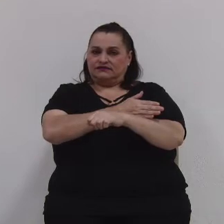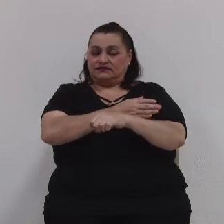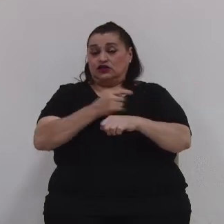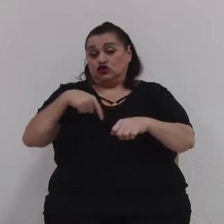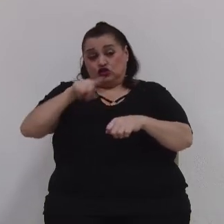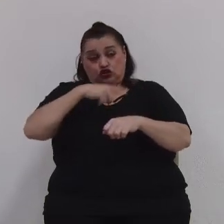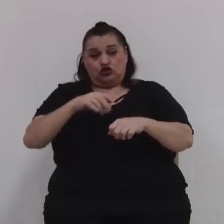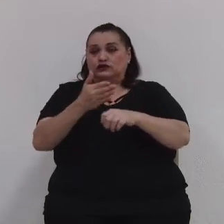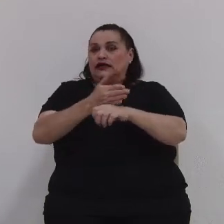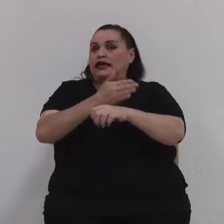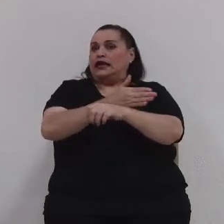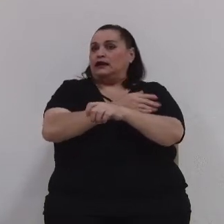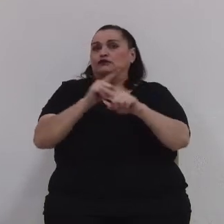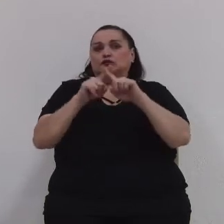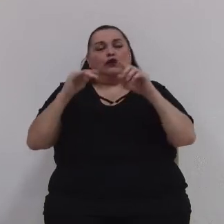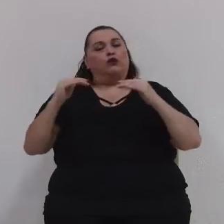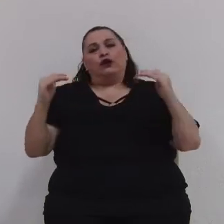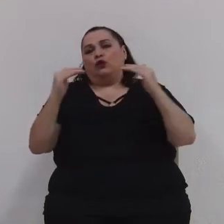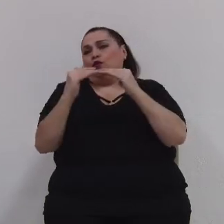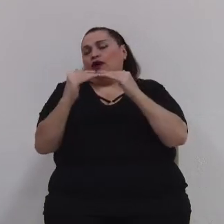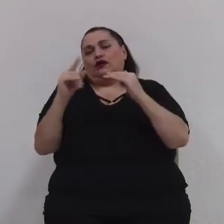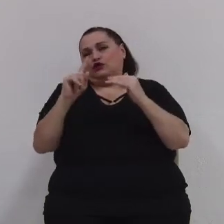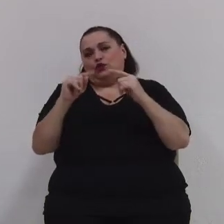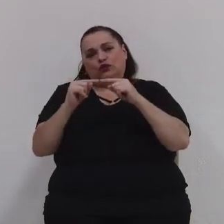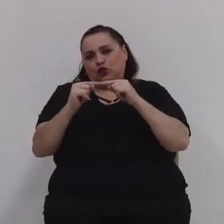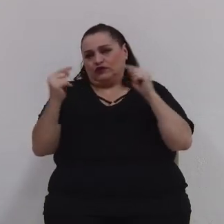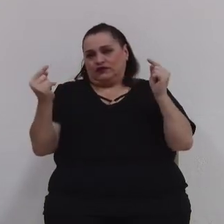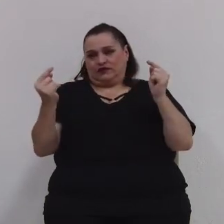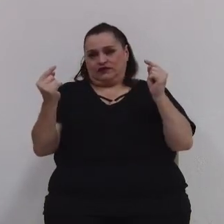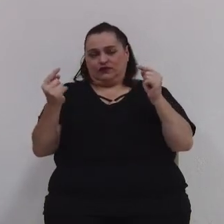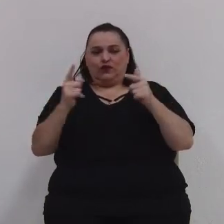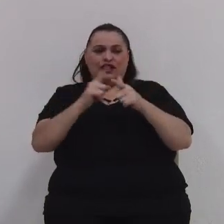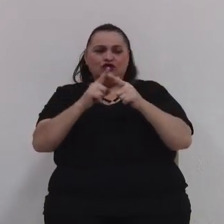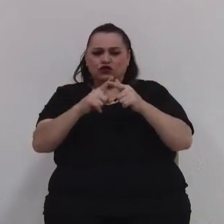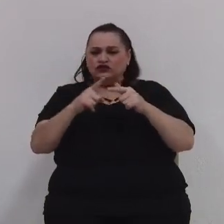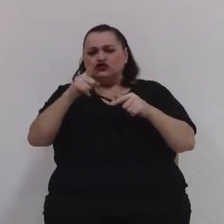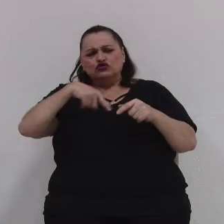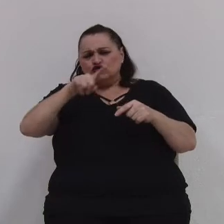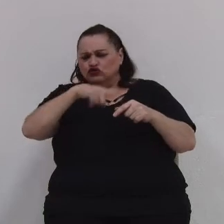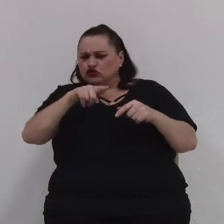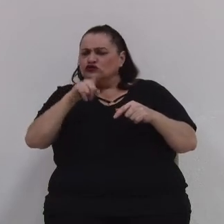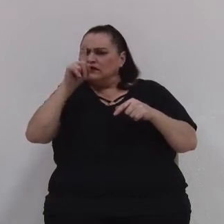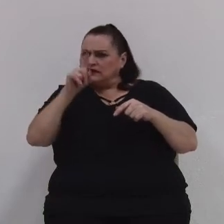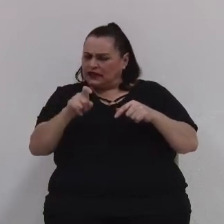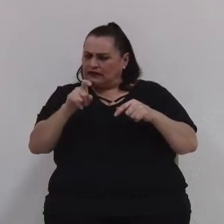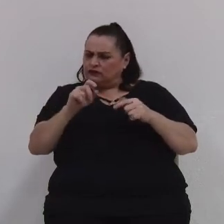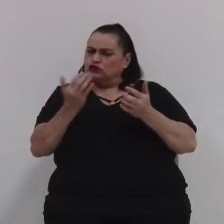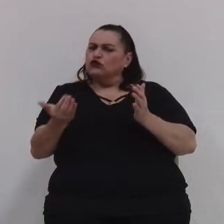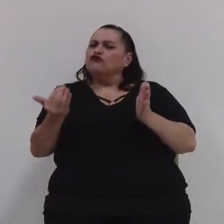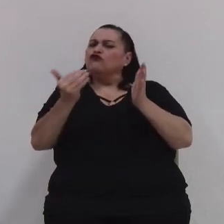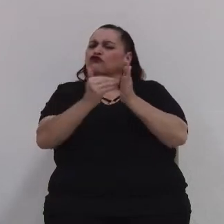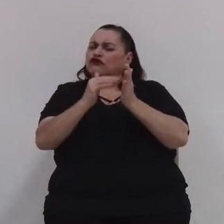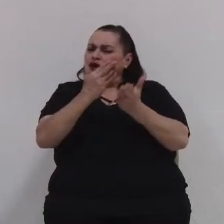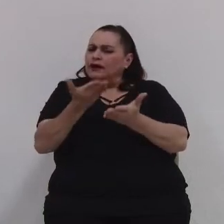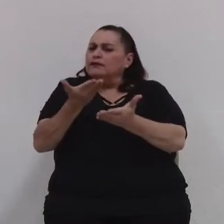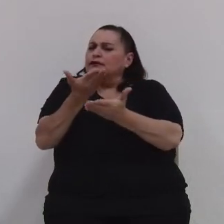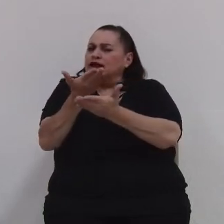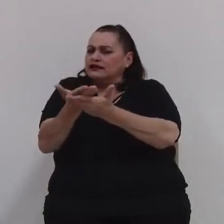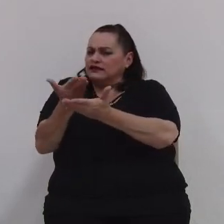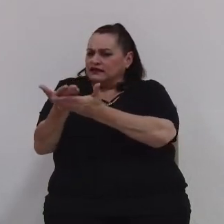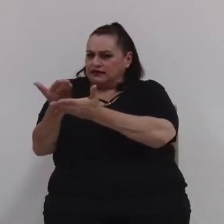crecemos y no igualamos, todo lo contrario. Entonces, ¿por qué no nos replanteamos la ecuación? ¿Por qué